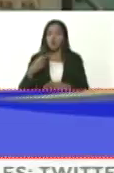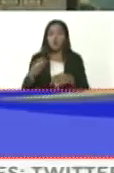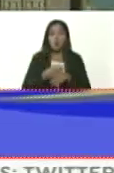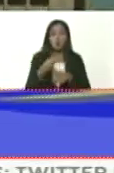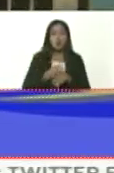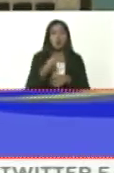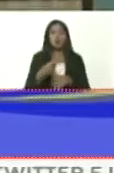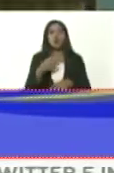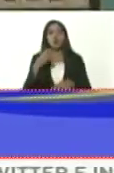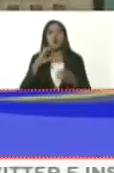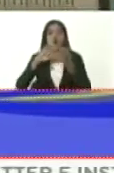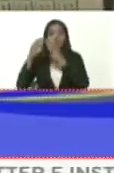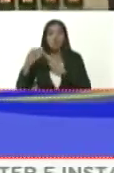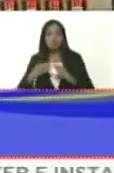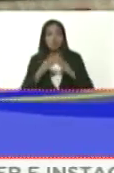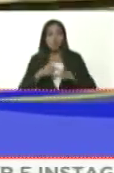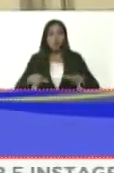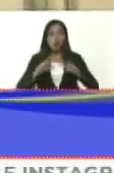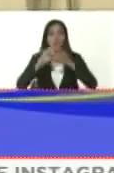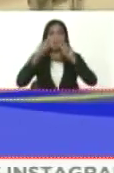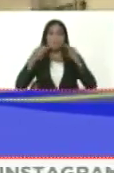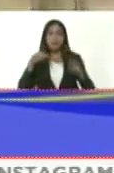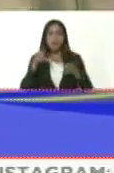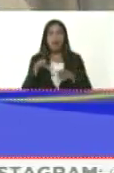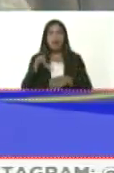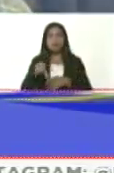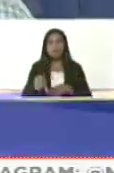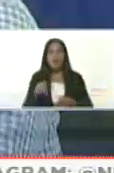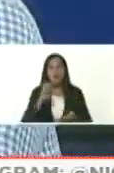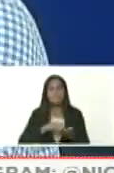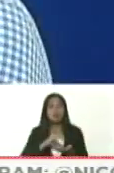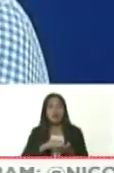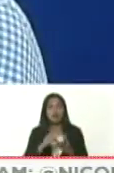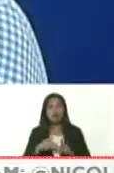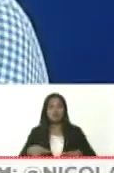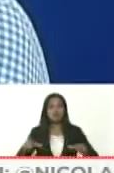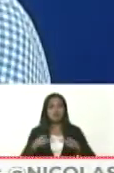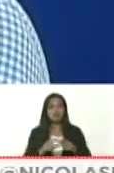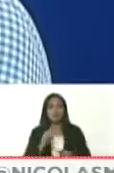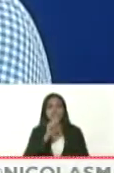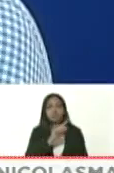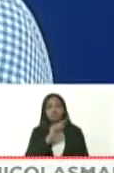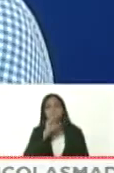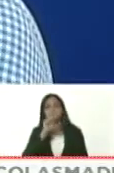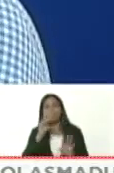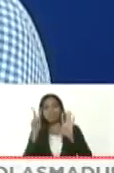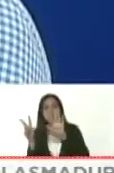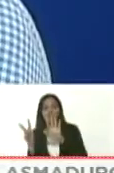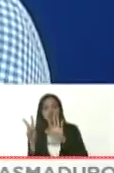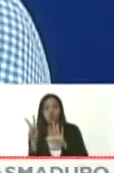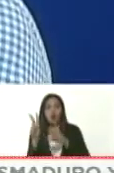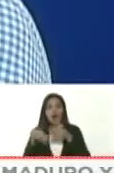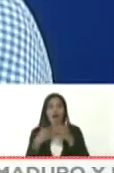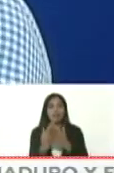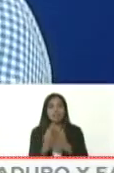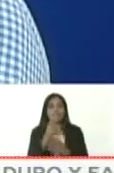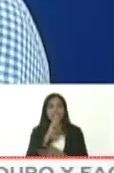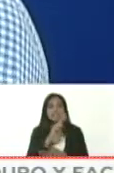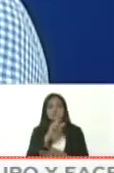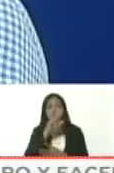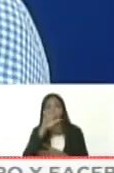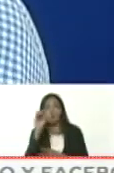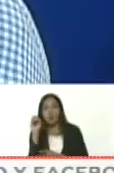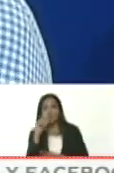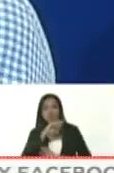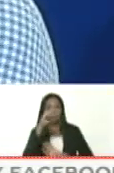cada uno de los cuadrantes de paz en el estado de Miranda. Hemos ampliado los cuadrantes de paz de 172 a 350. Con eso cubrimos